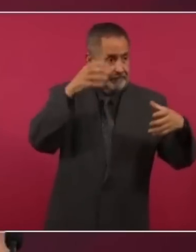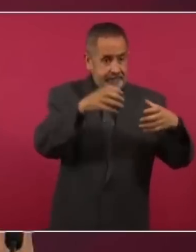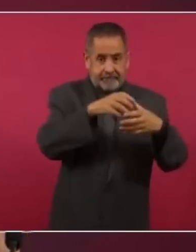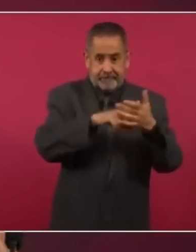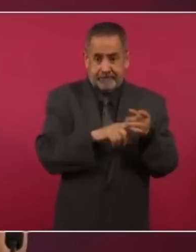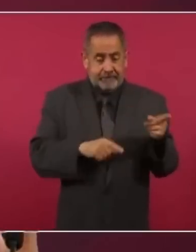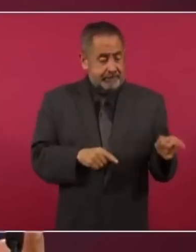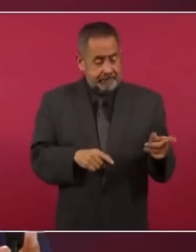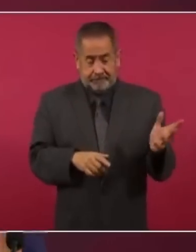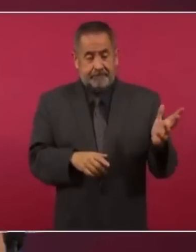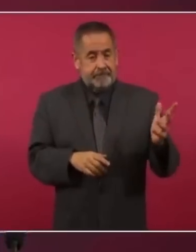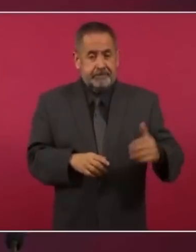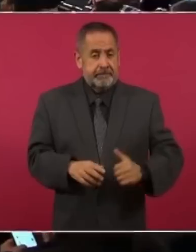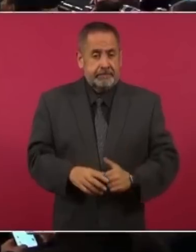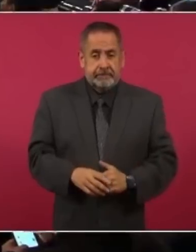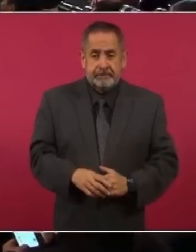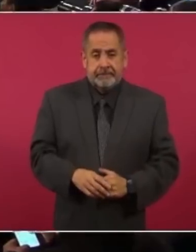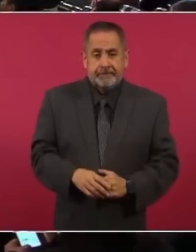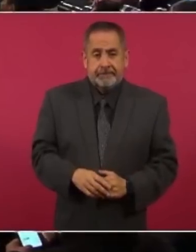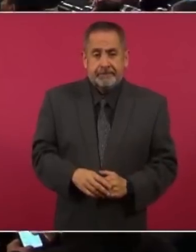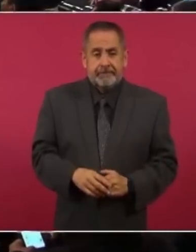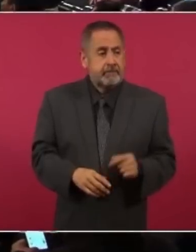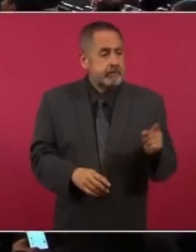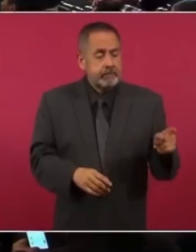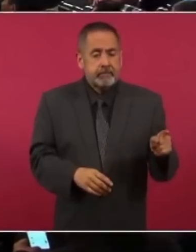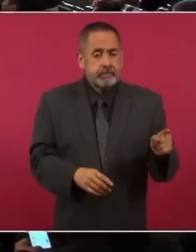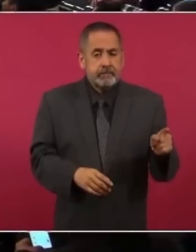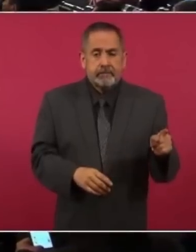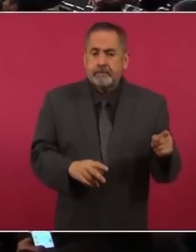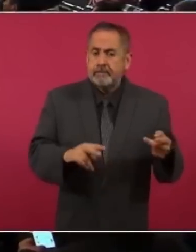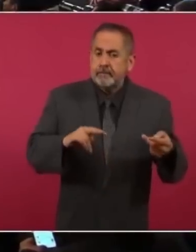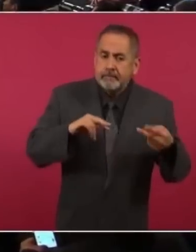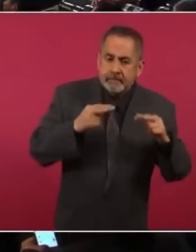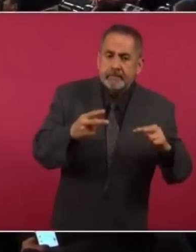que están al servicio